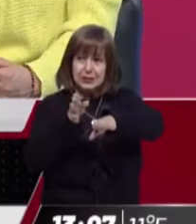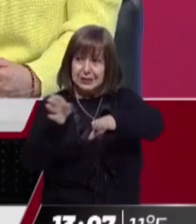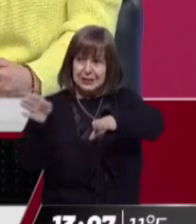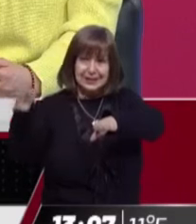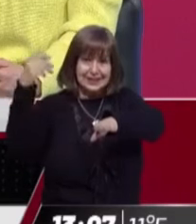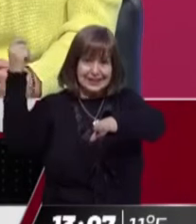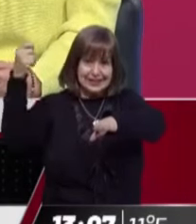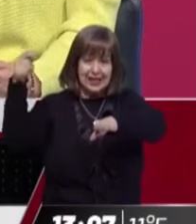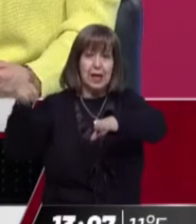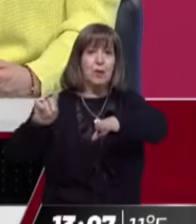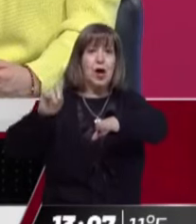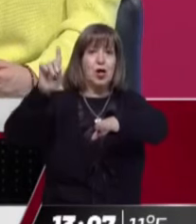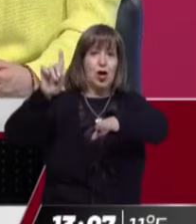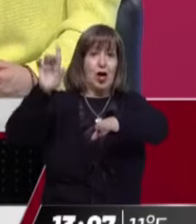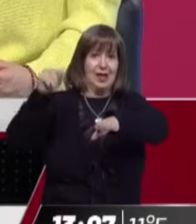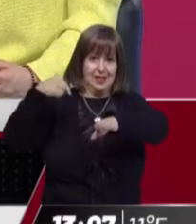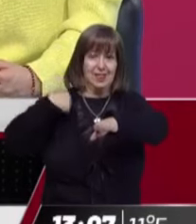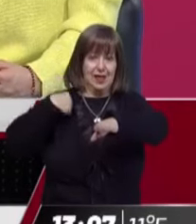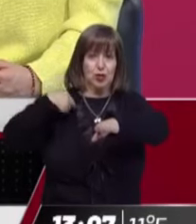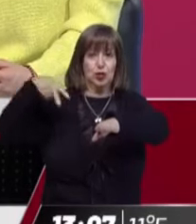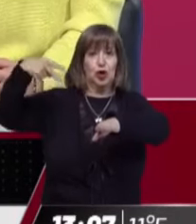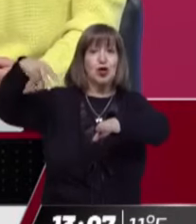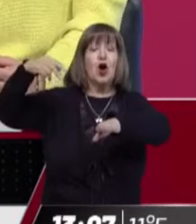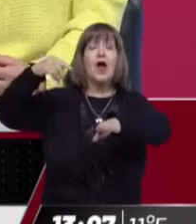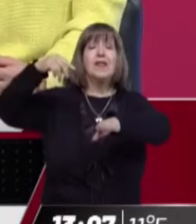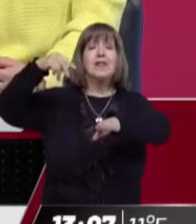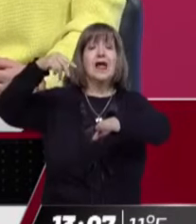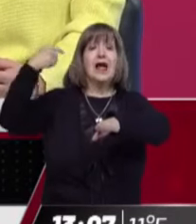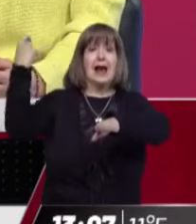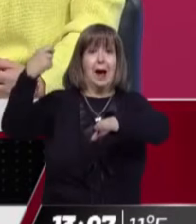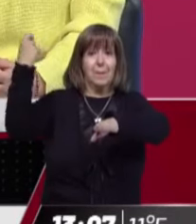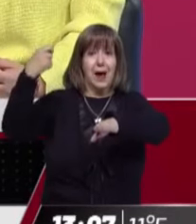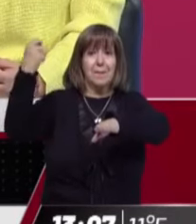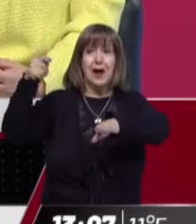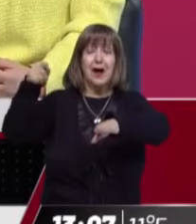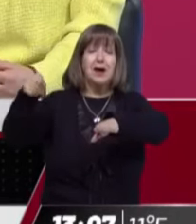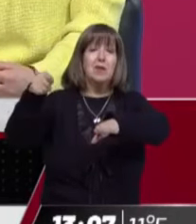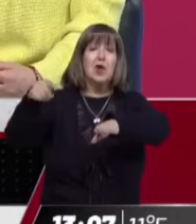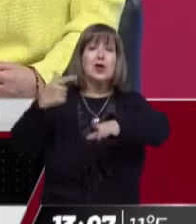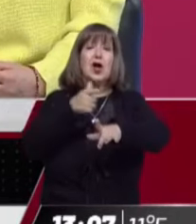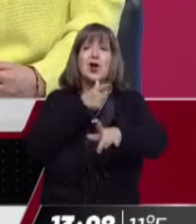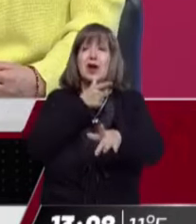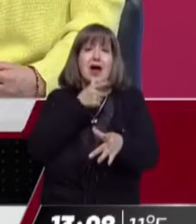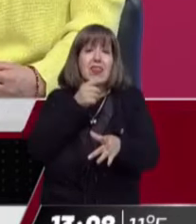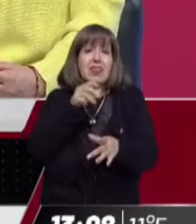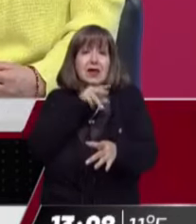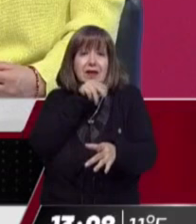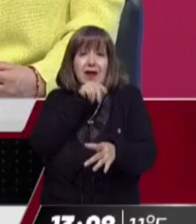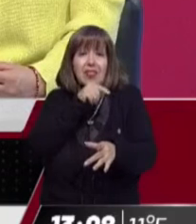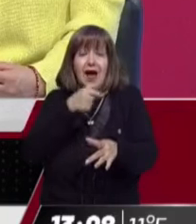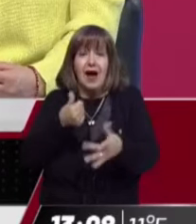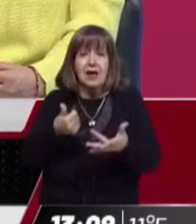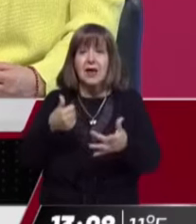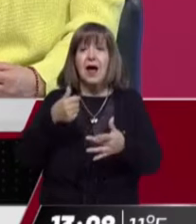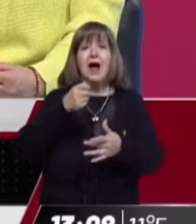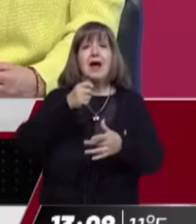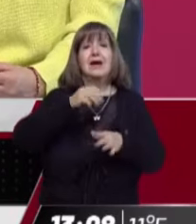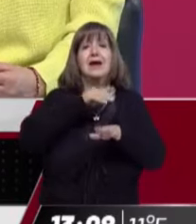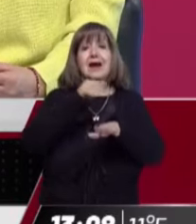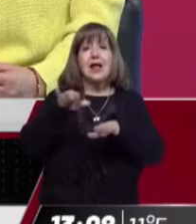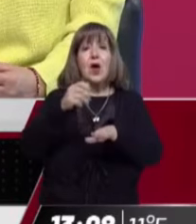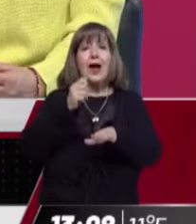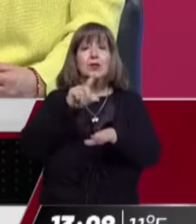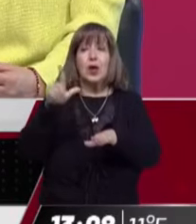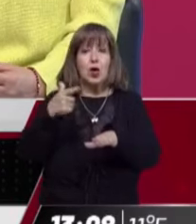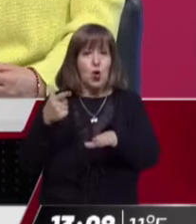ecosistema del noroeste pampeano, afectado por la falta de escorrentía del río Atuel,